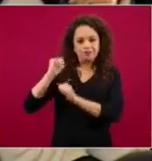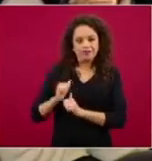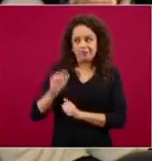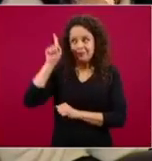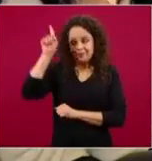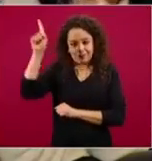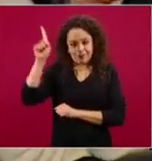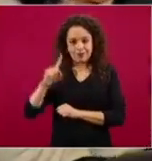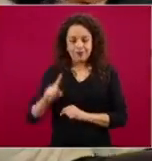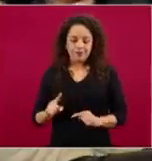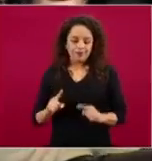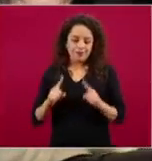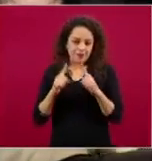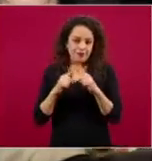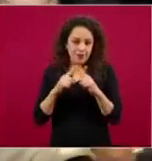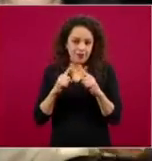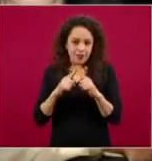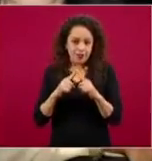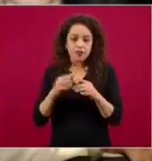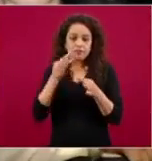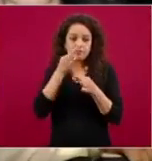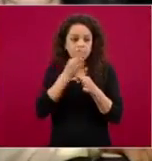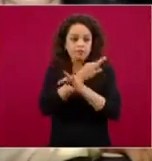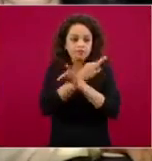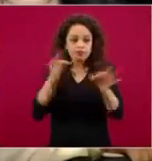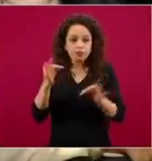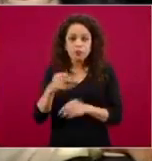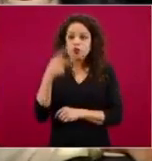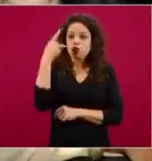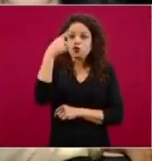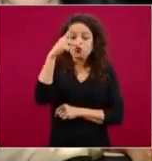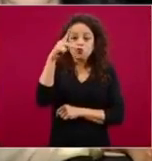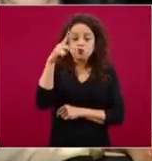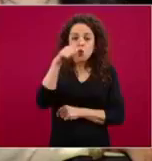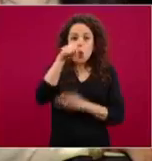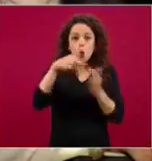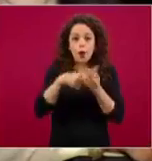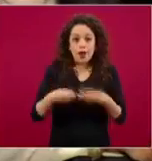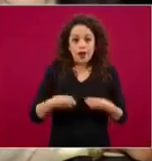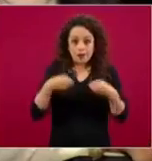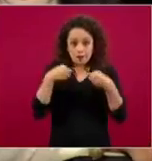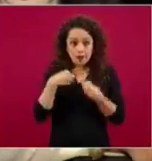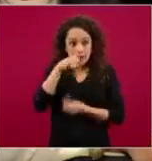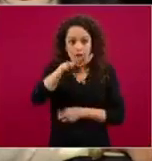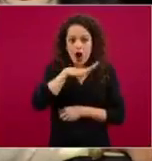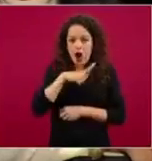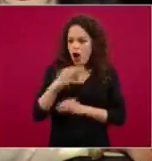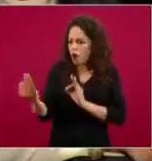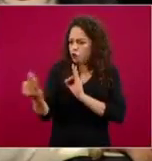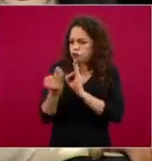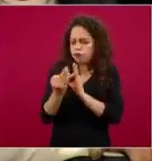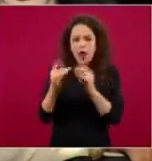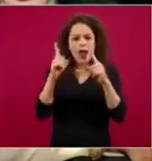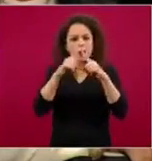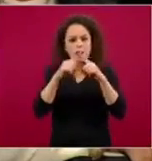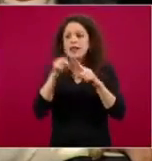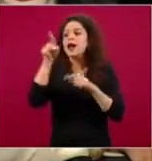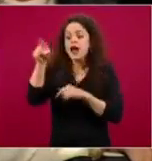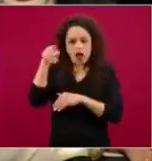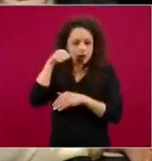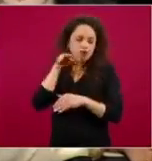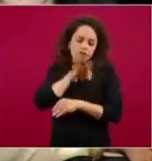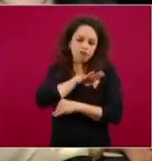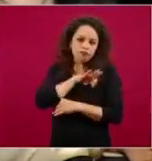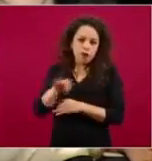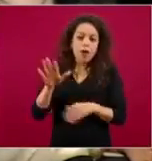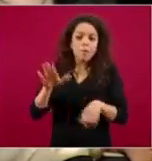los feligreses de que celebren en su entidad, en sus iglesias propias, que se va a transmitir en todo caso vía virtual